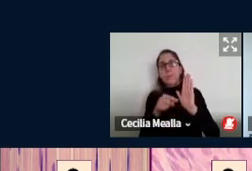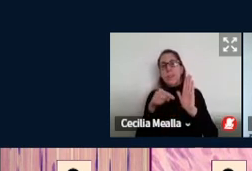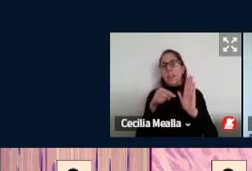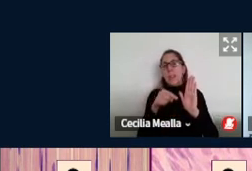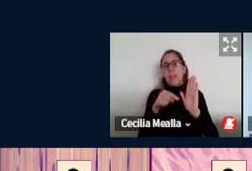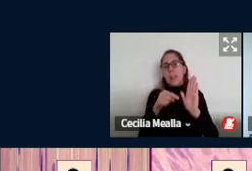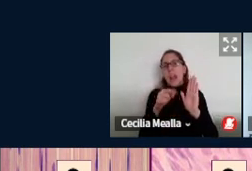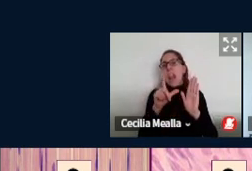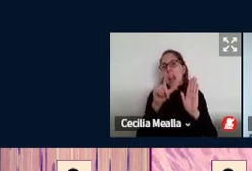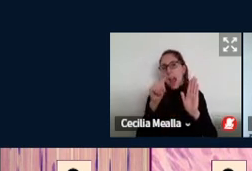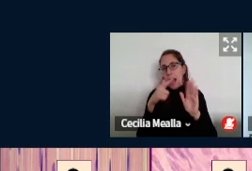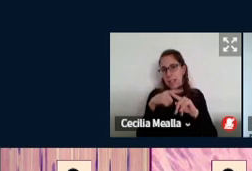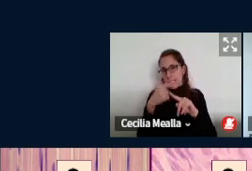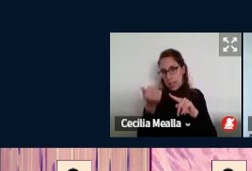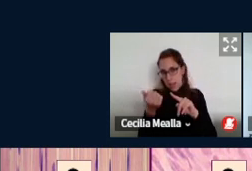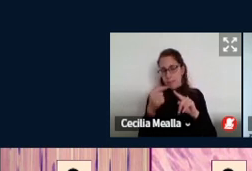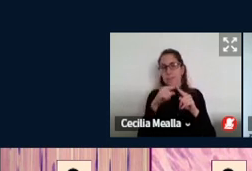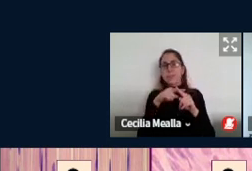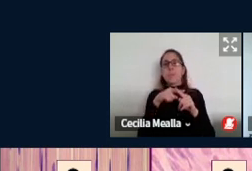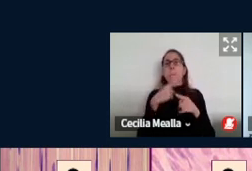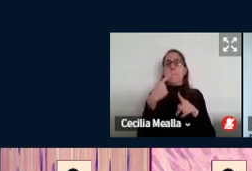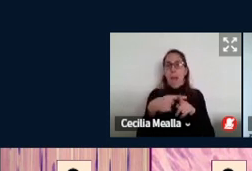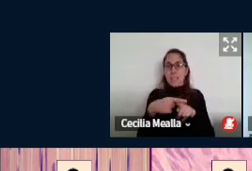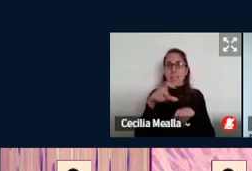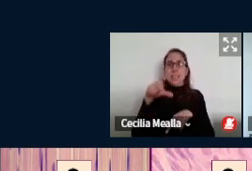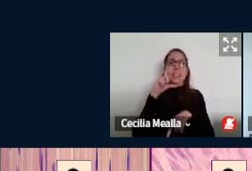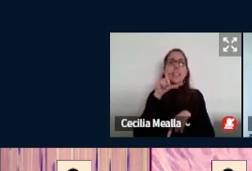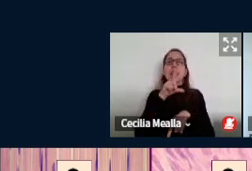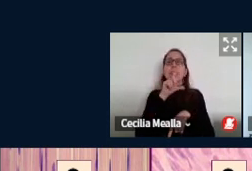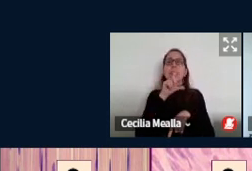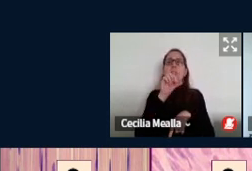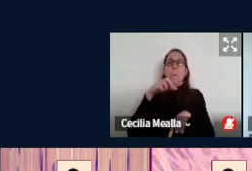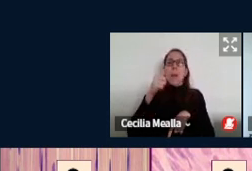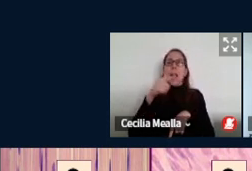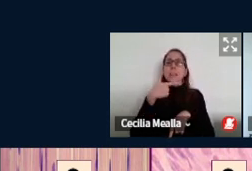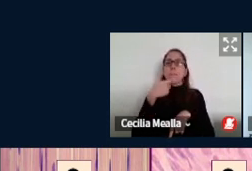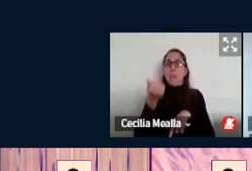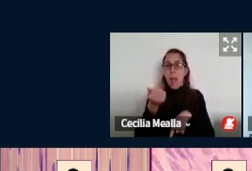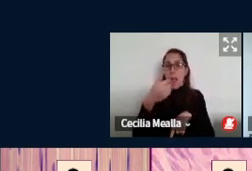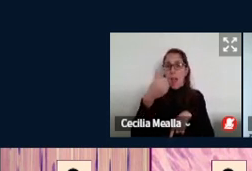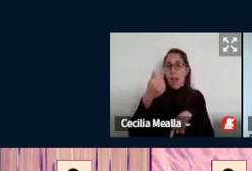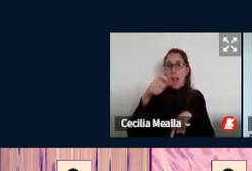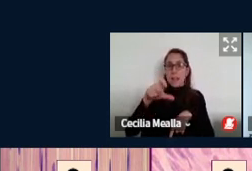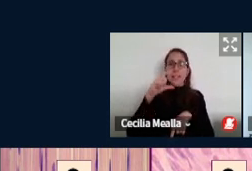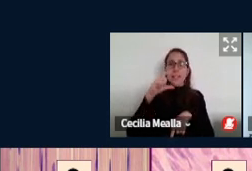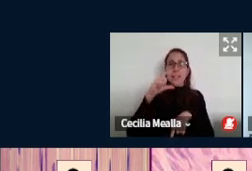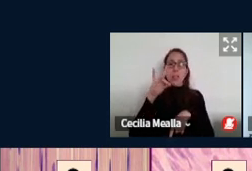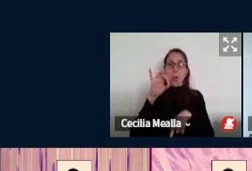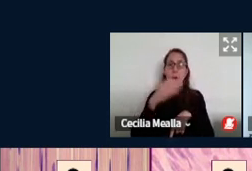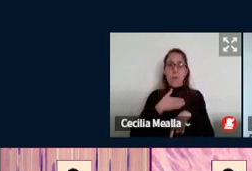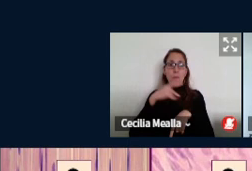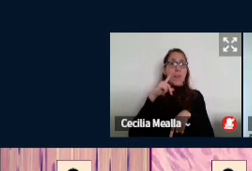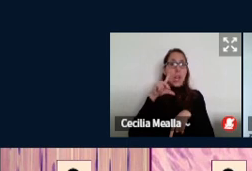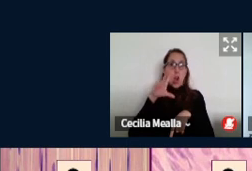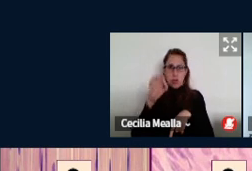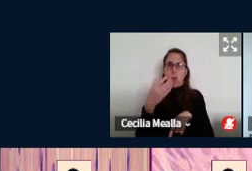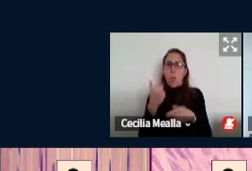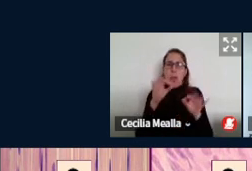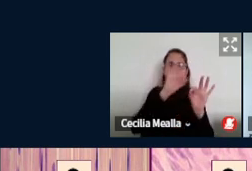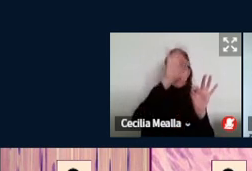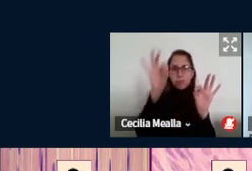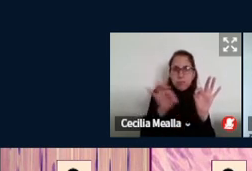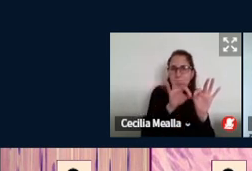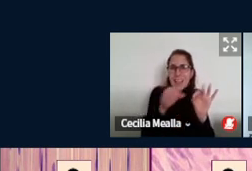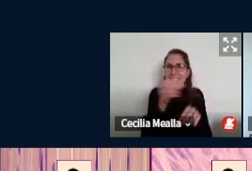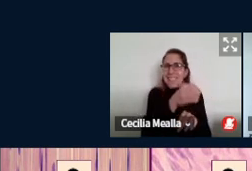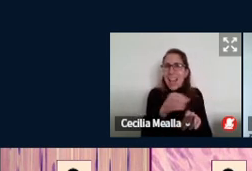de cromatina medio laxa, y el citoplasma acidófilo, ¿sí? Que podemos delimitar la célula, más o